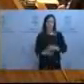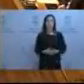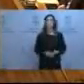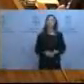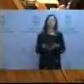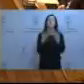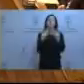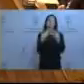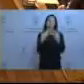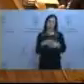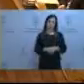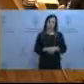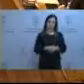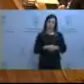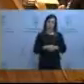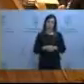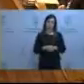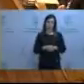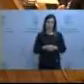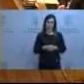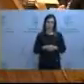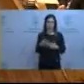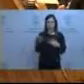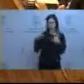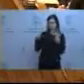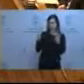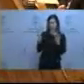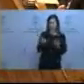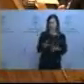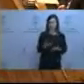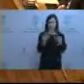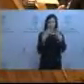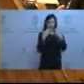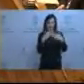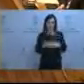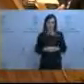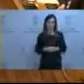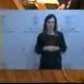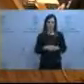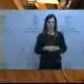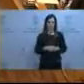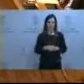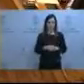Gracias. Con la venia. Gracias.